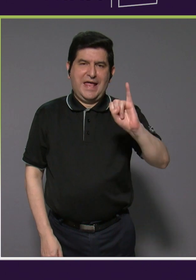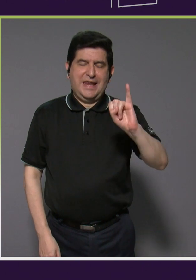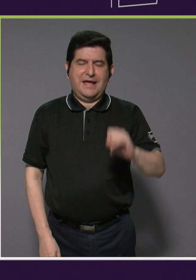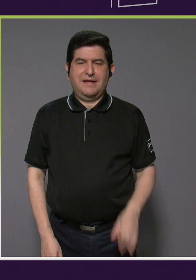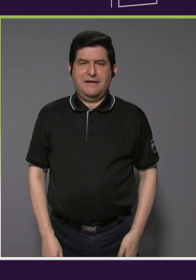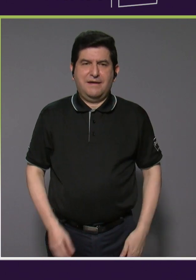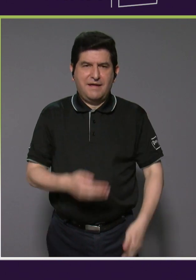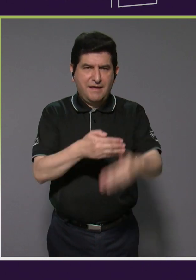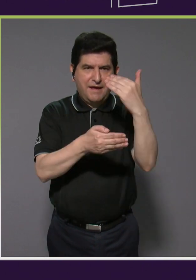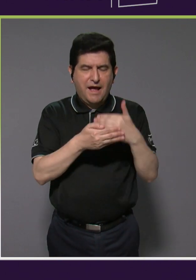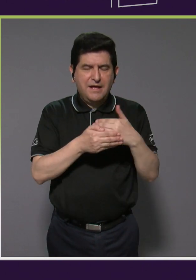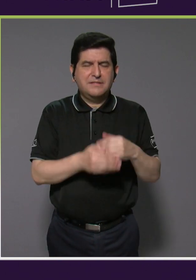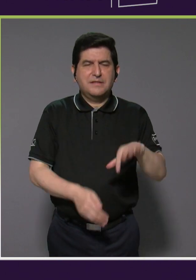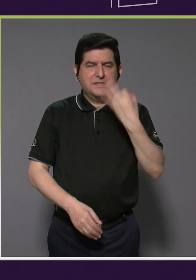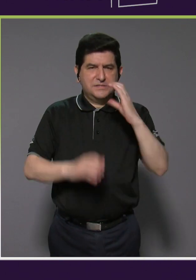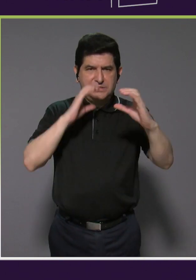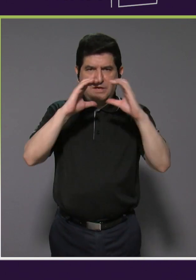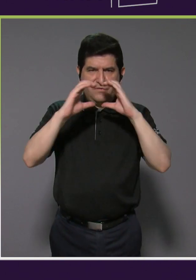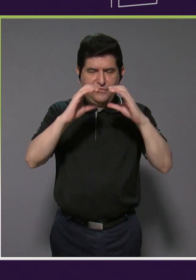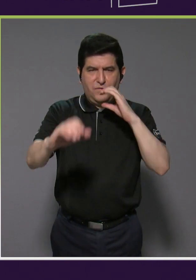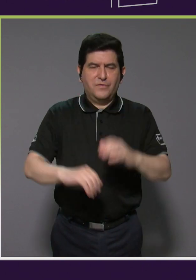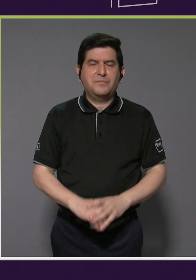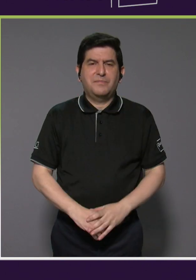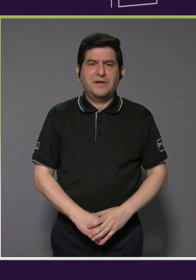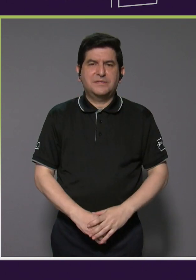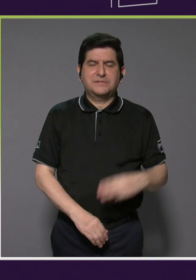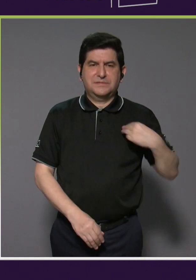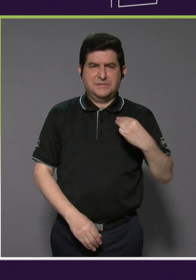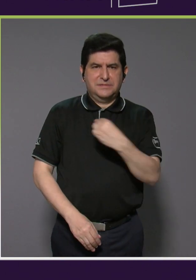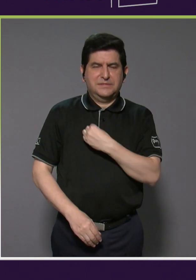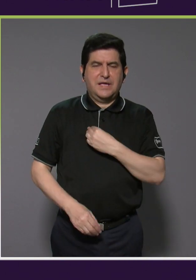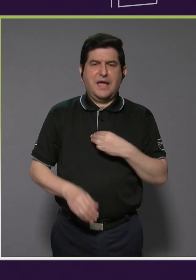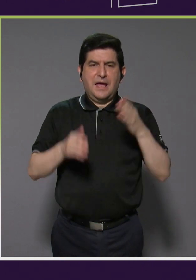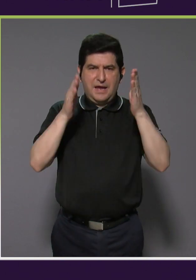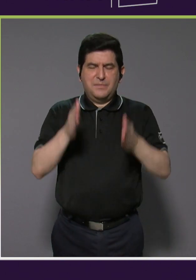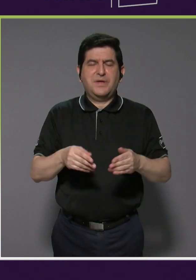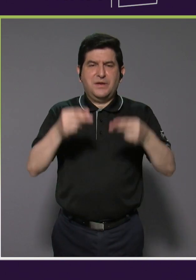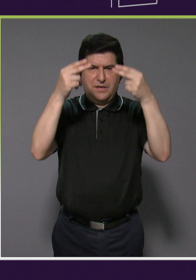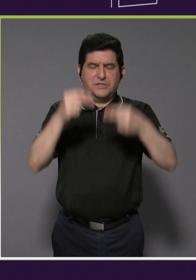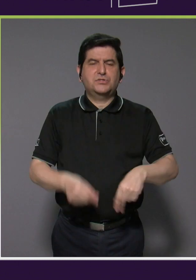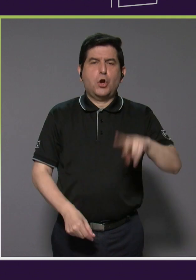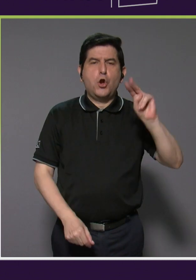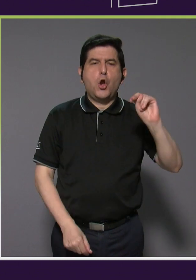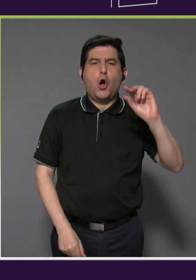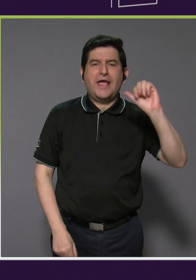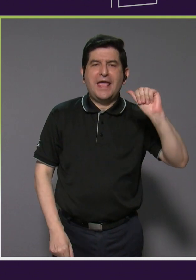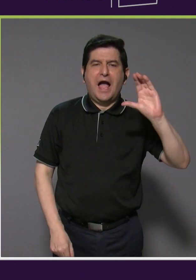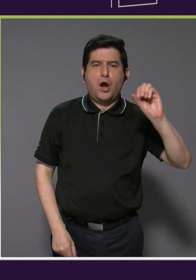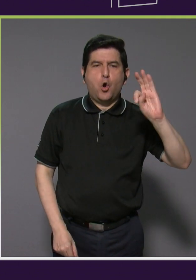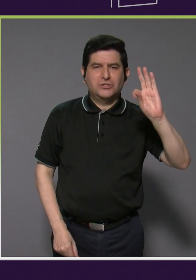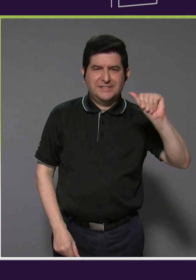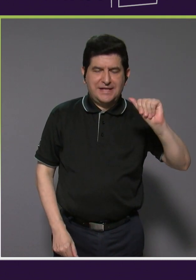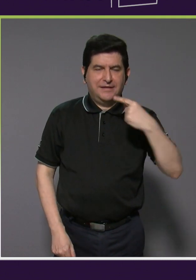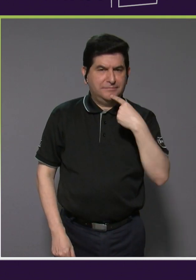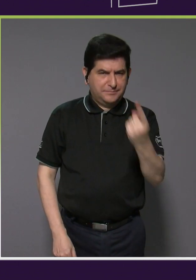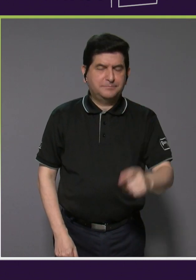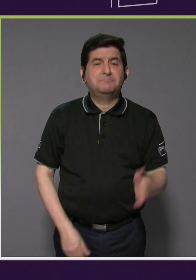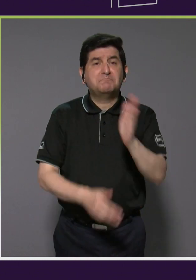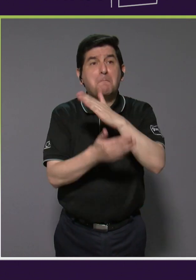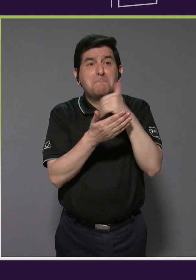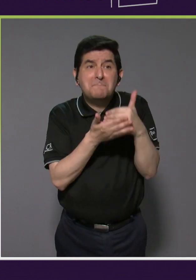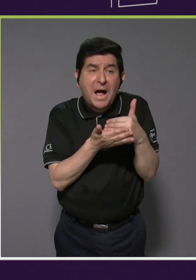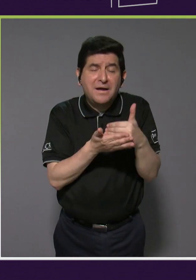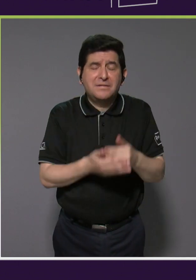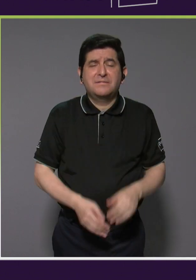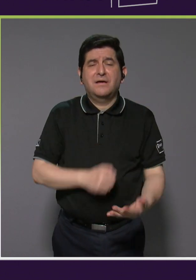decía recientemente a los medios de comunicación el señor ministro de Hacienda, don Noy Acosta, que en parte